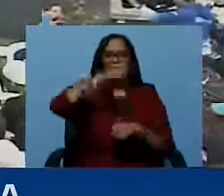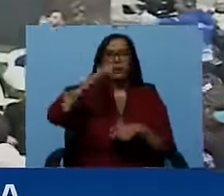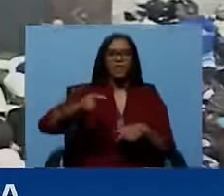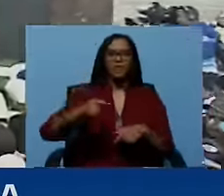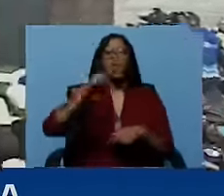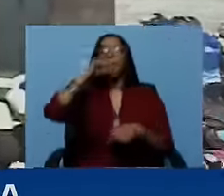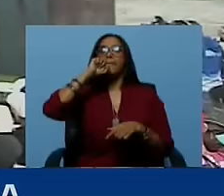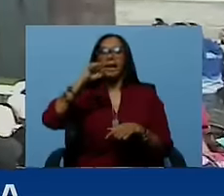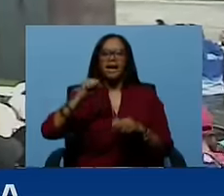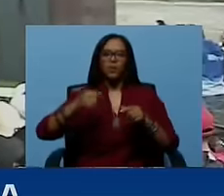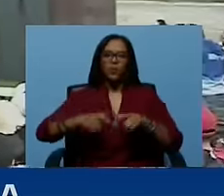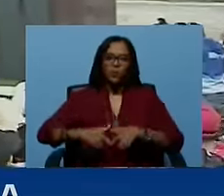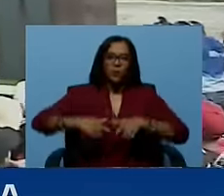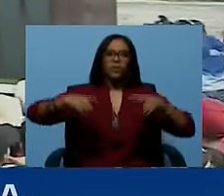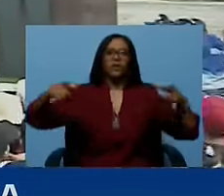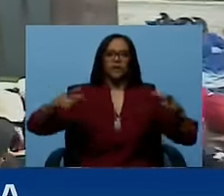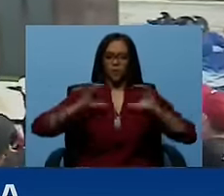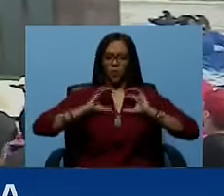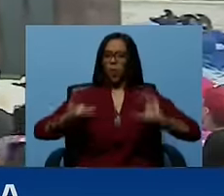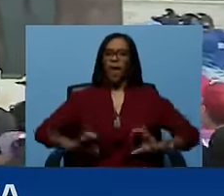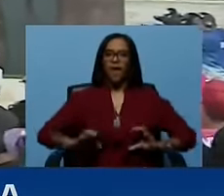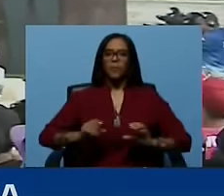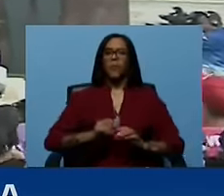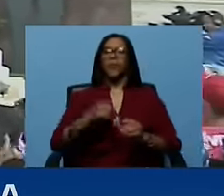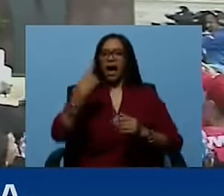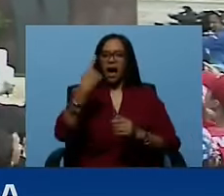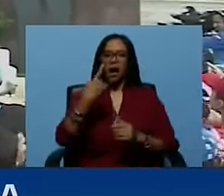Maduro trasciende a un hombre, a un cuerpo, a un nombre.